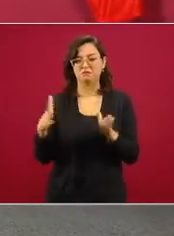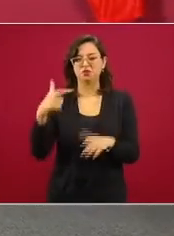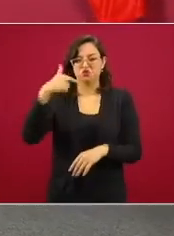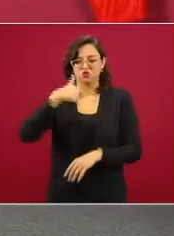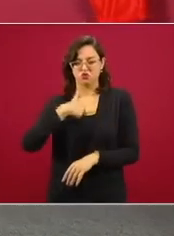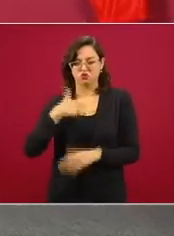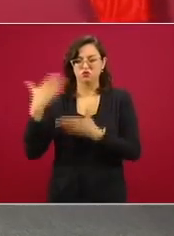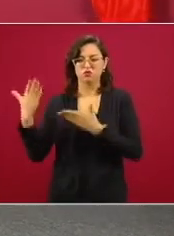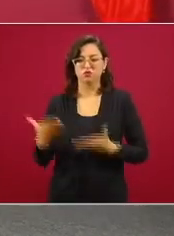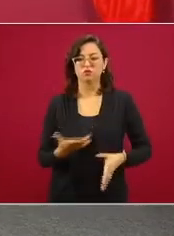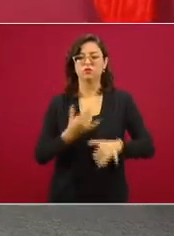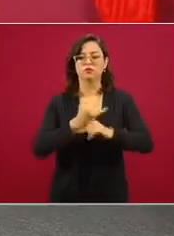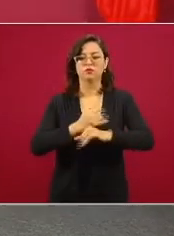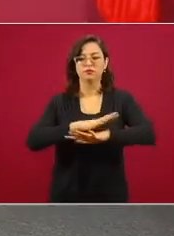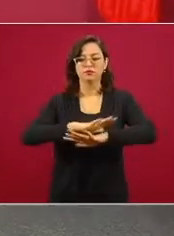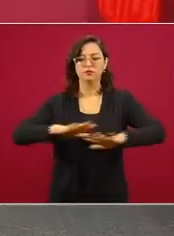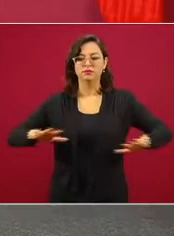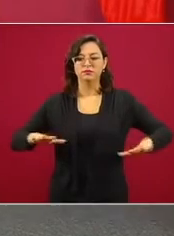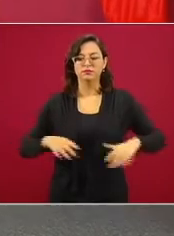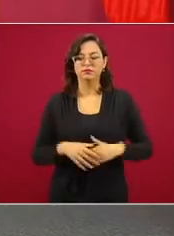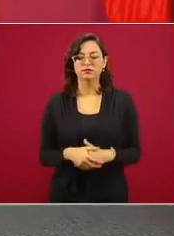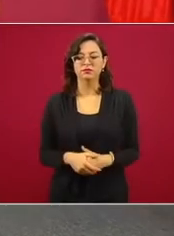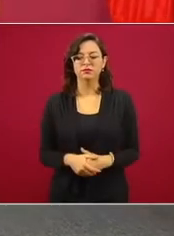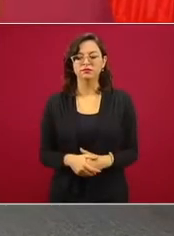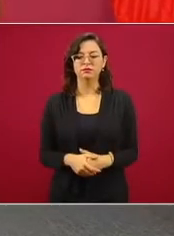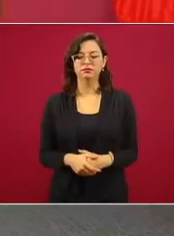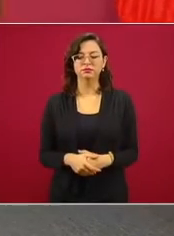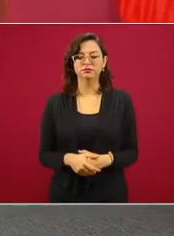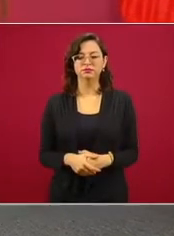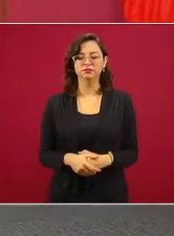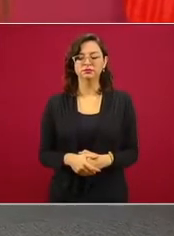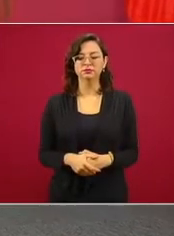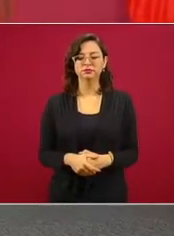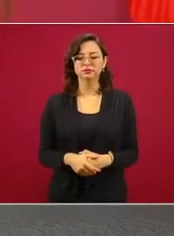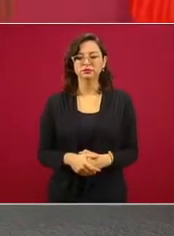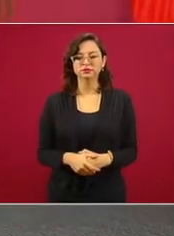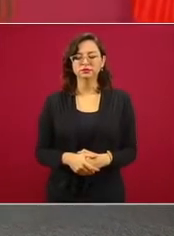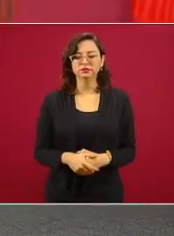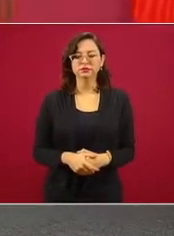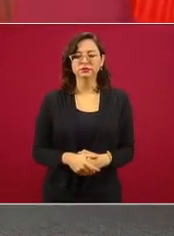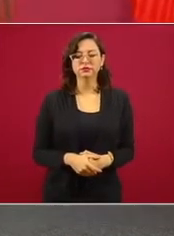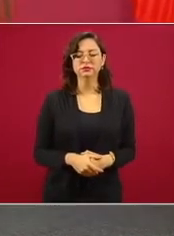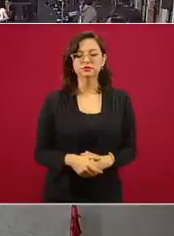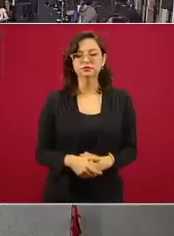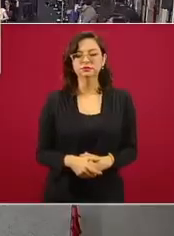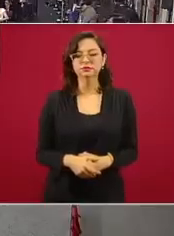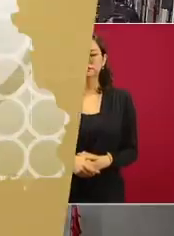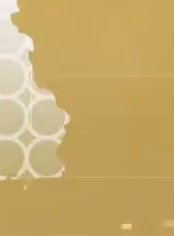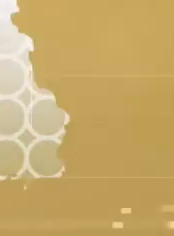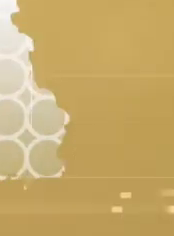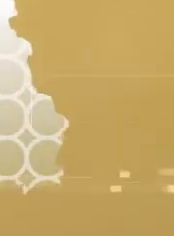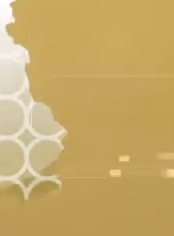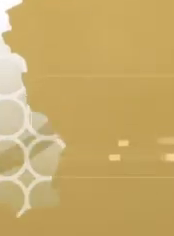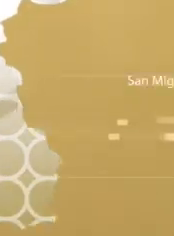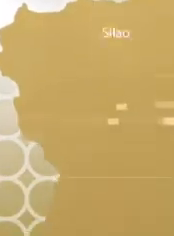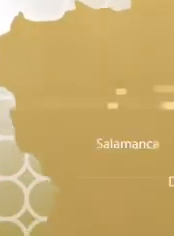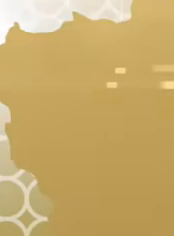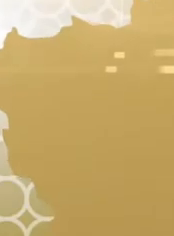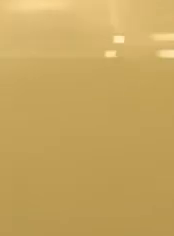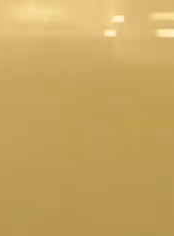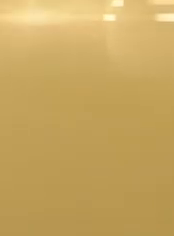del 20.1% a 24.3%. ¿O acaso el presidente tendrá otros números?